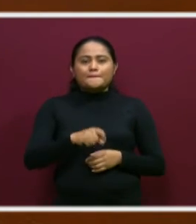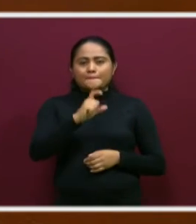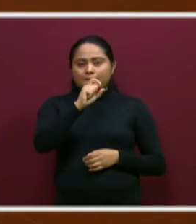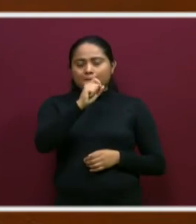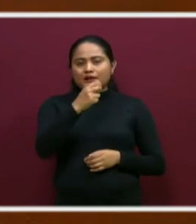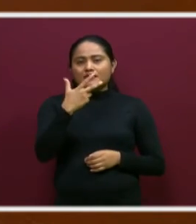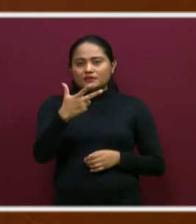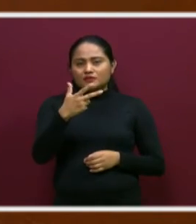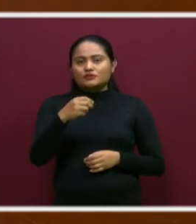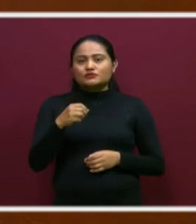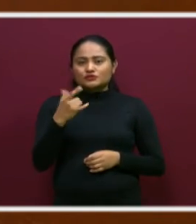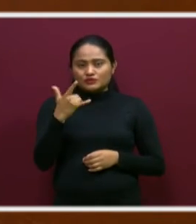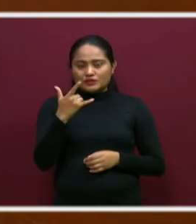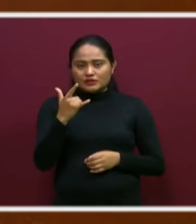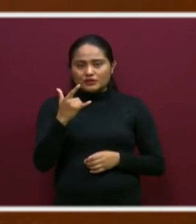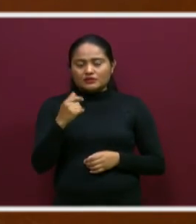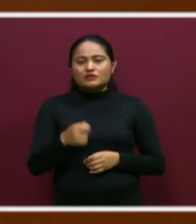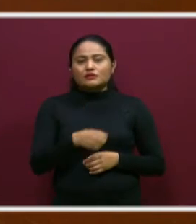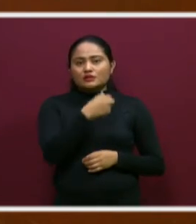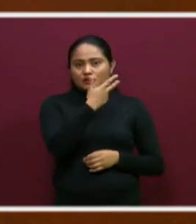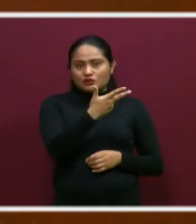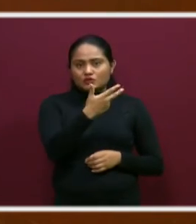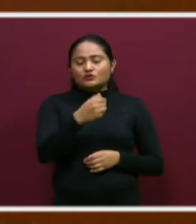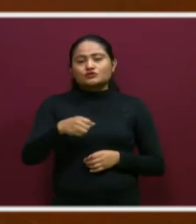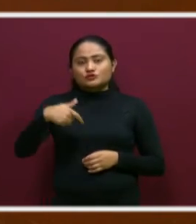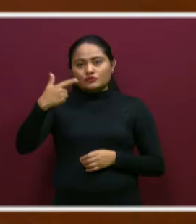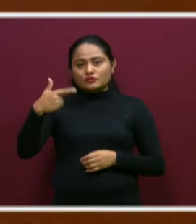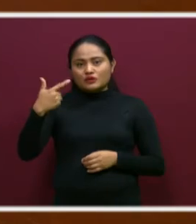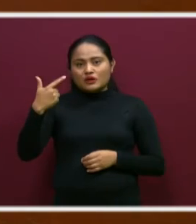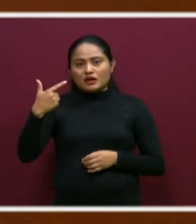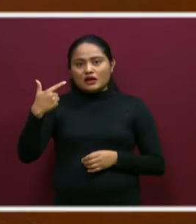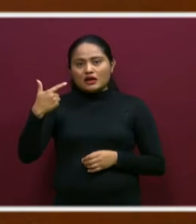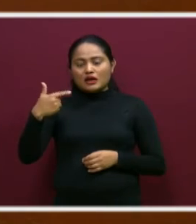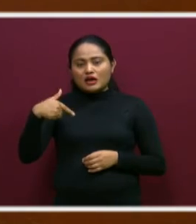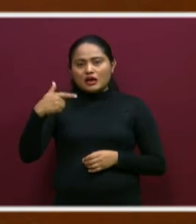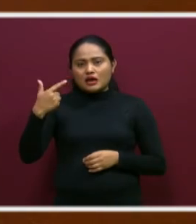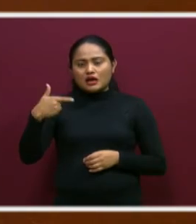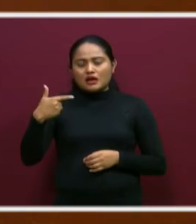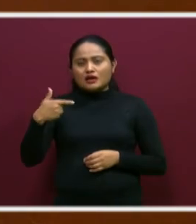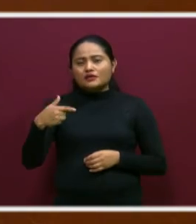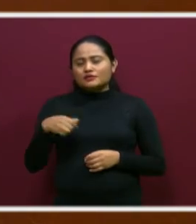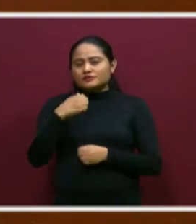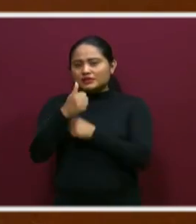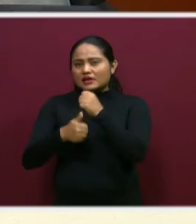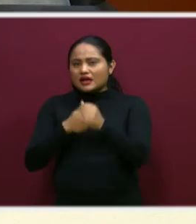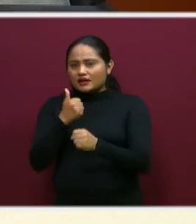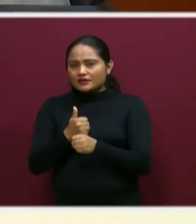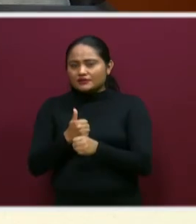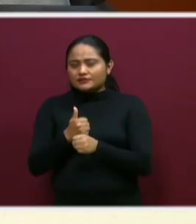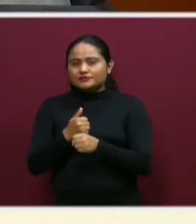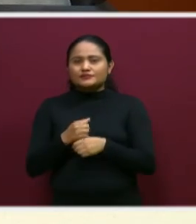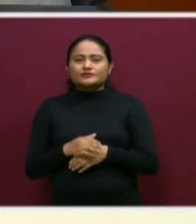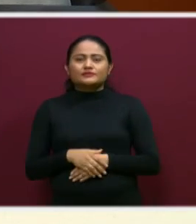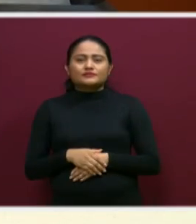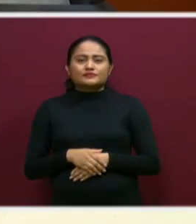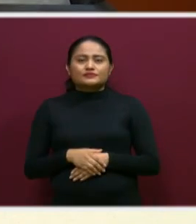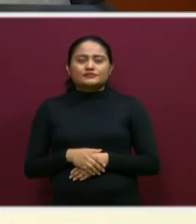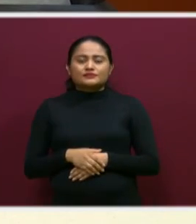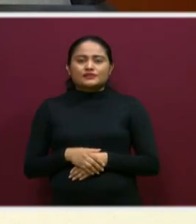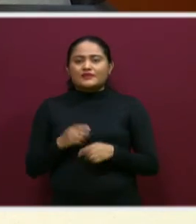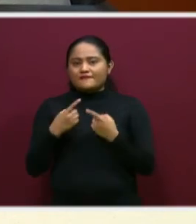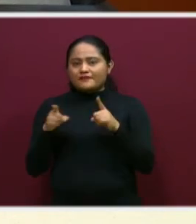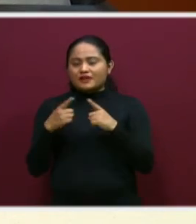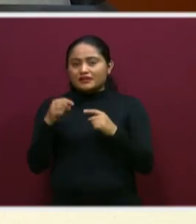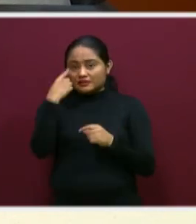varios horarios de 8 a 12 y de 13 a 17 años en los rangos de edad en los diferentes rangos de edad que ya pudimos